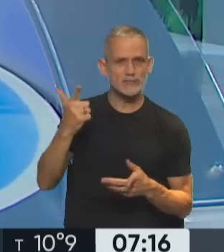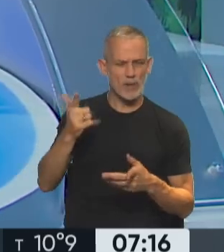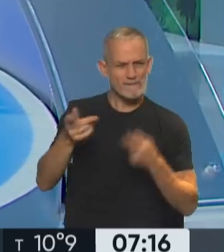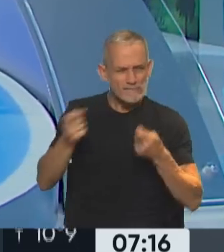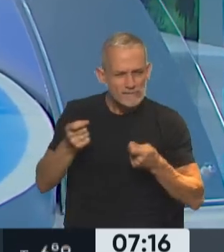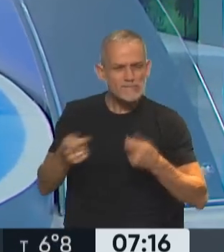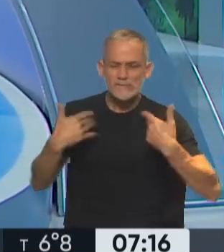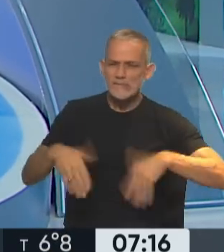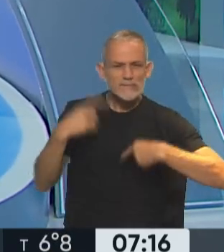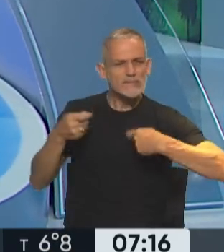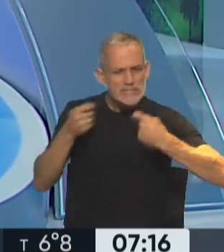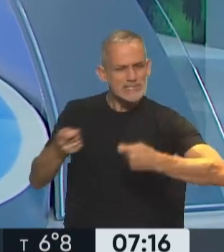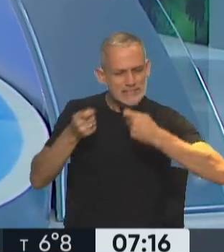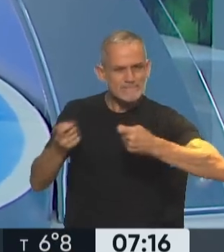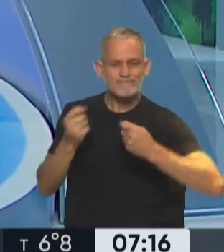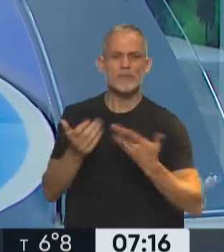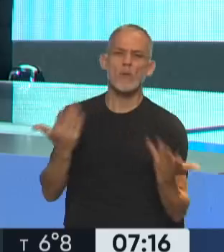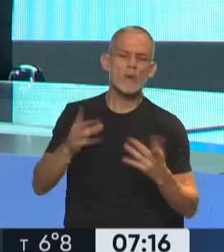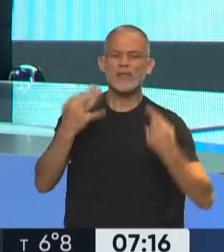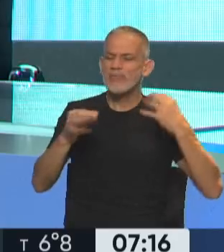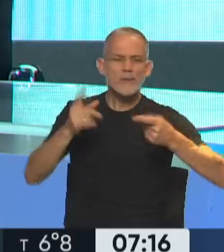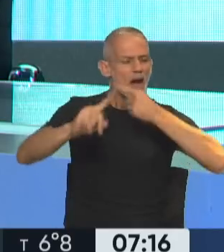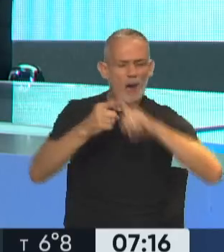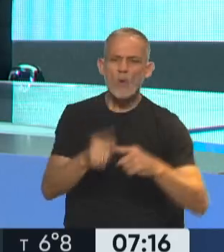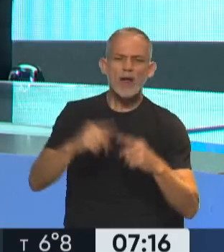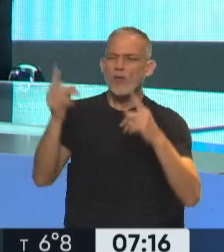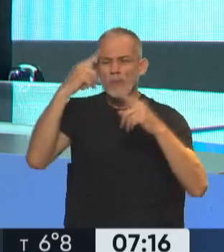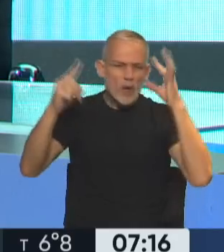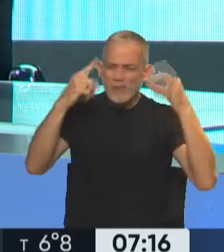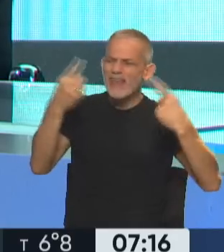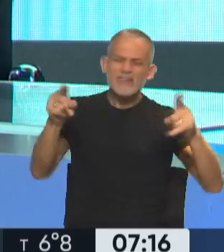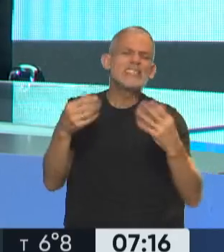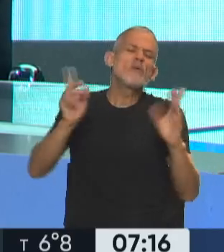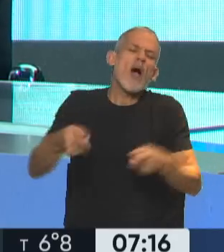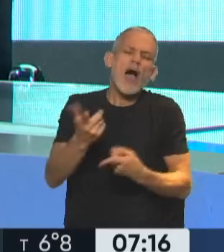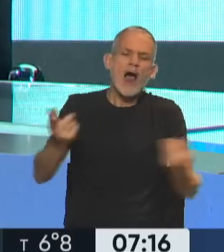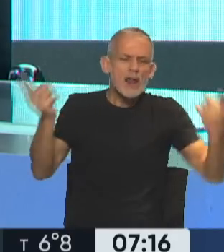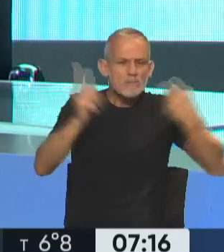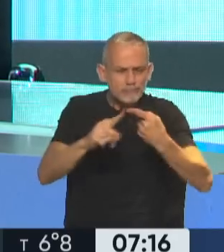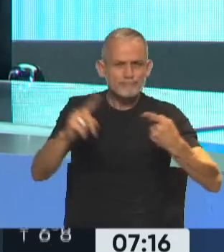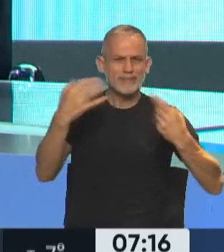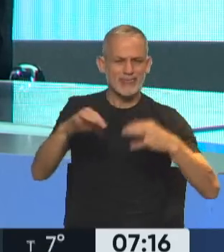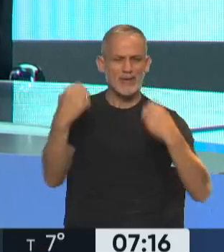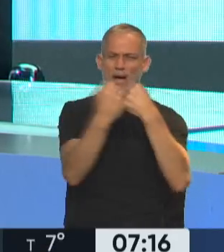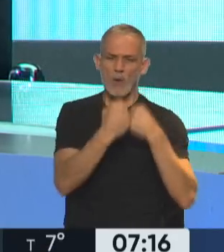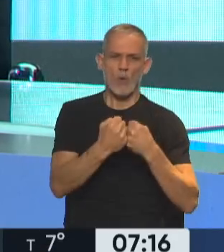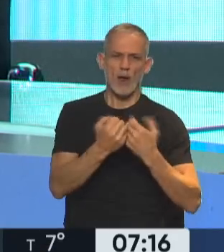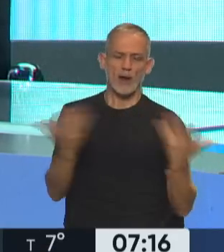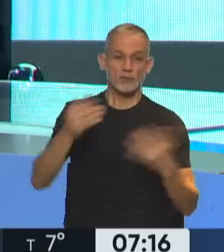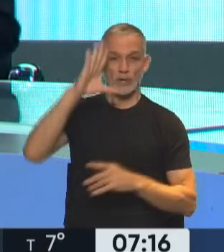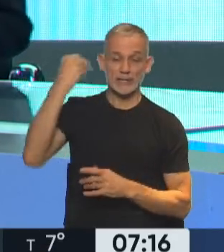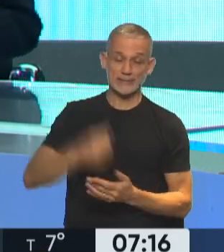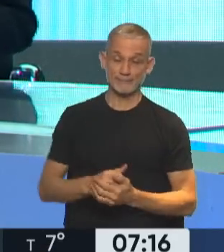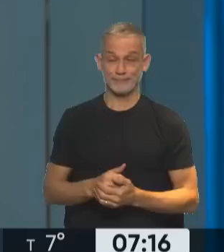manera permanente sobre la posibilidad de un acuerdo más allá de las diferencias, pero advertía, hasta había algún que otro gesto de Cristina